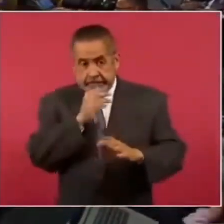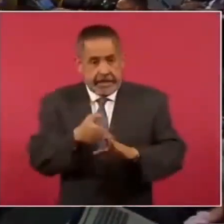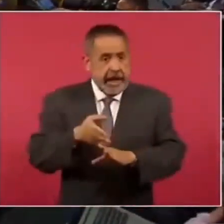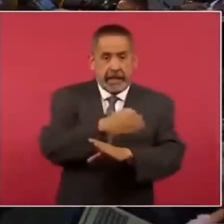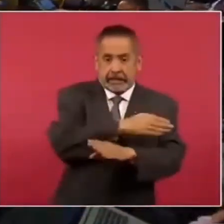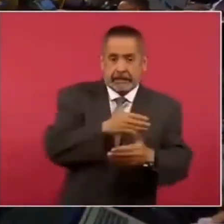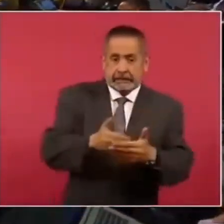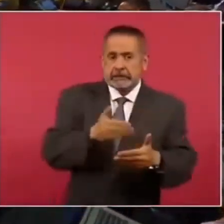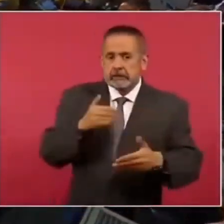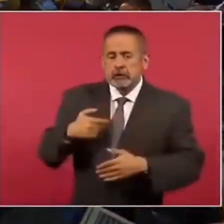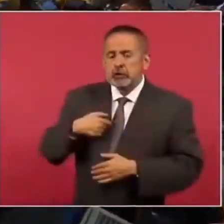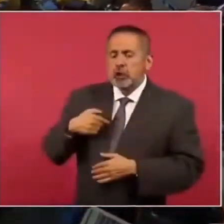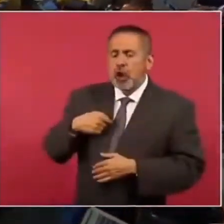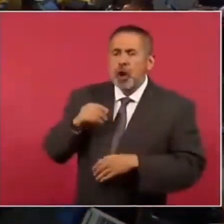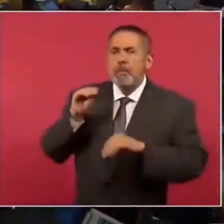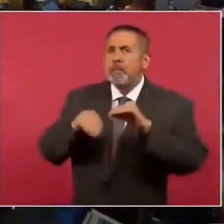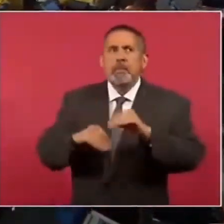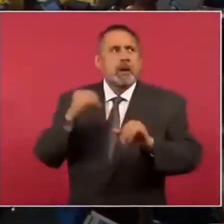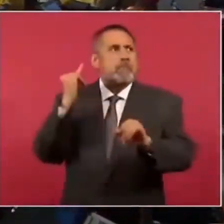va a conectarse